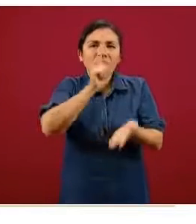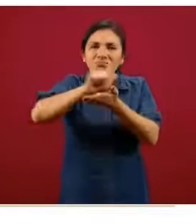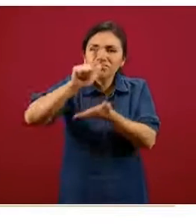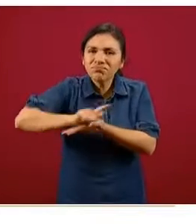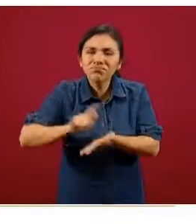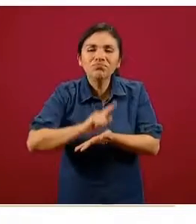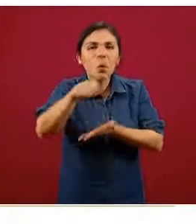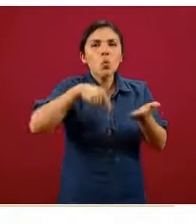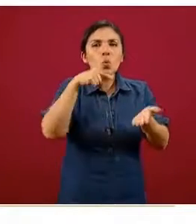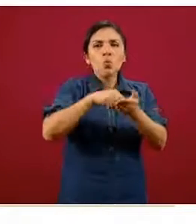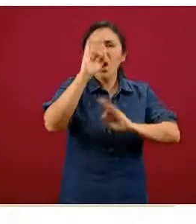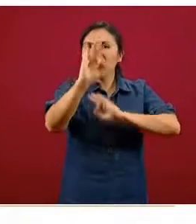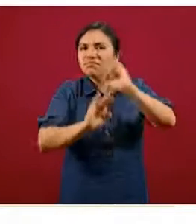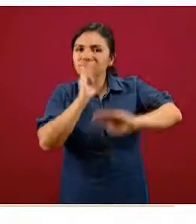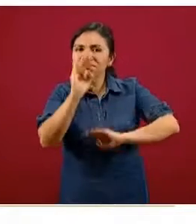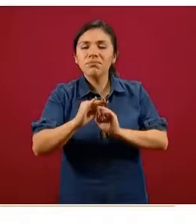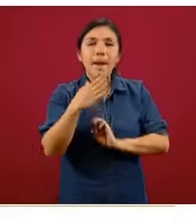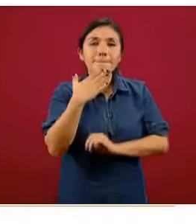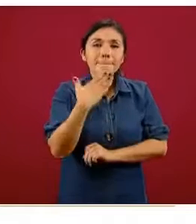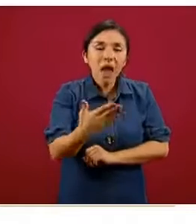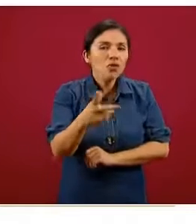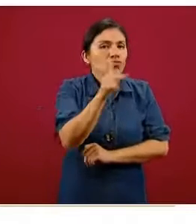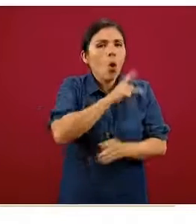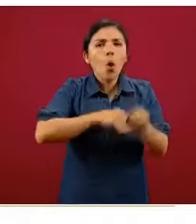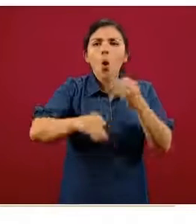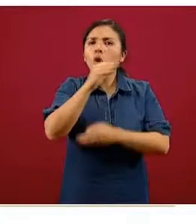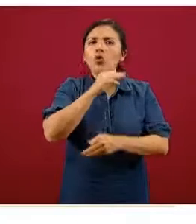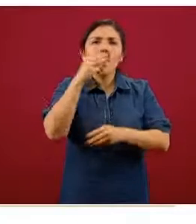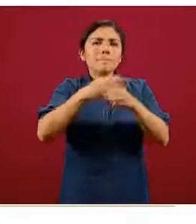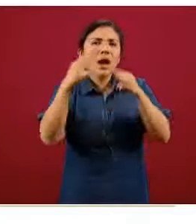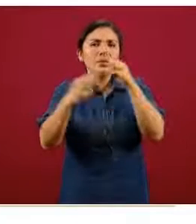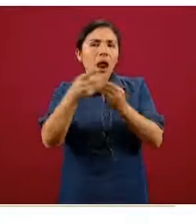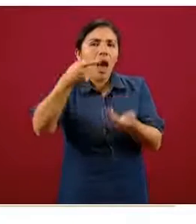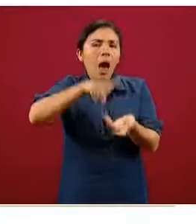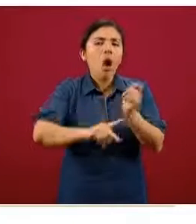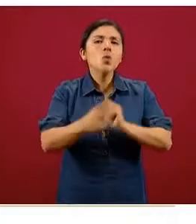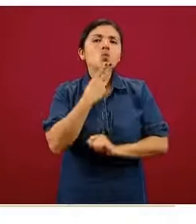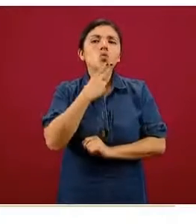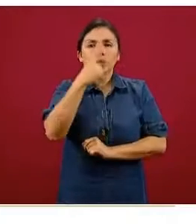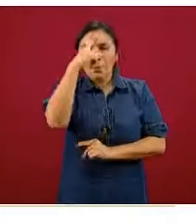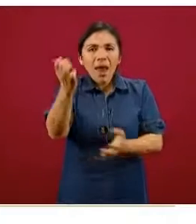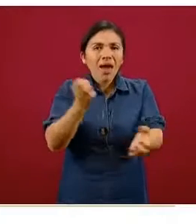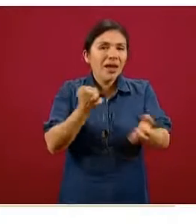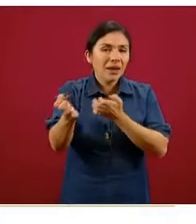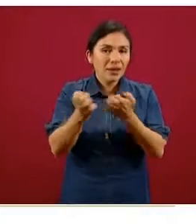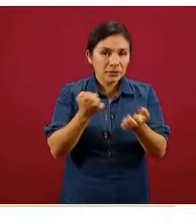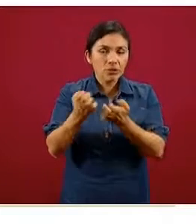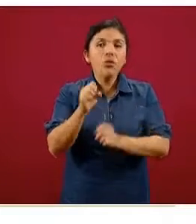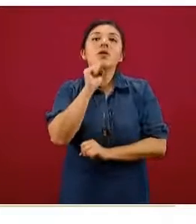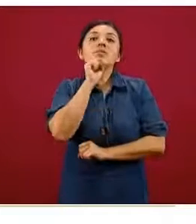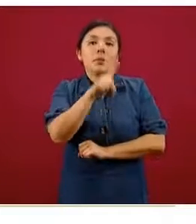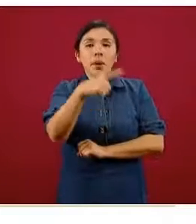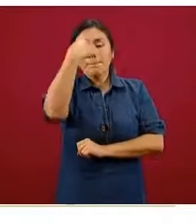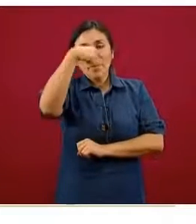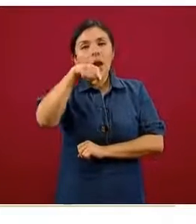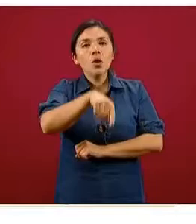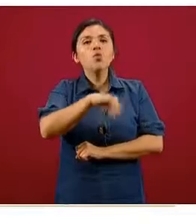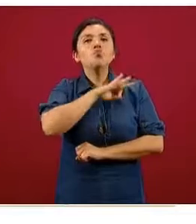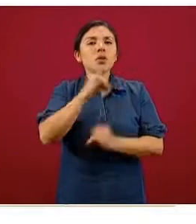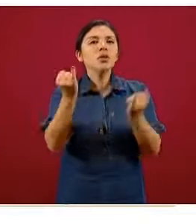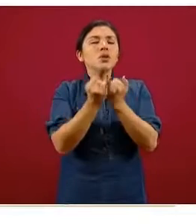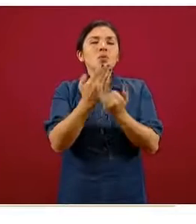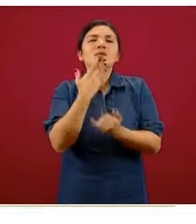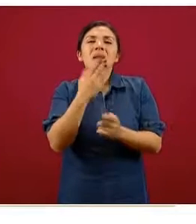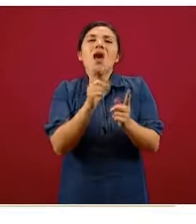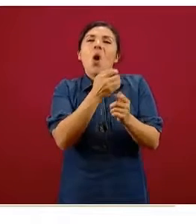limpieza de los aparatos, de los equipos, de todos los instrumentos que utilizan para estas actividades y también para poder estar guardando